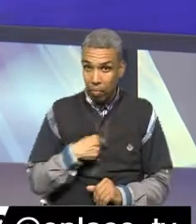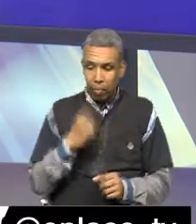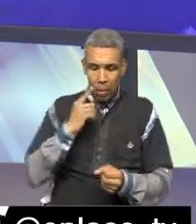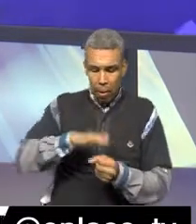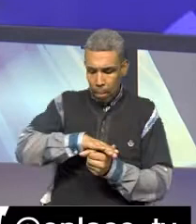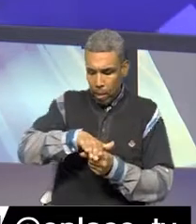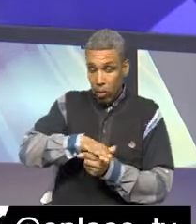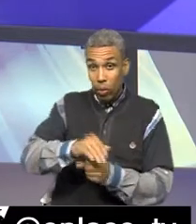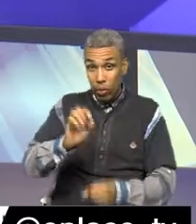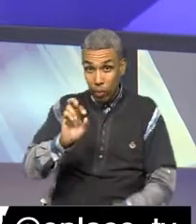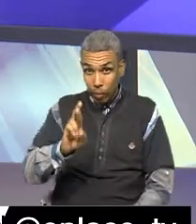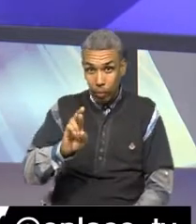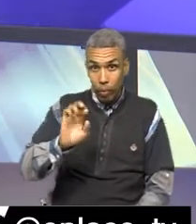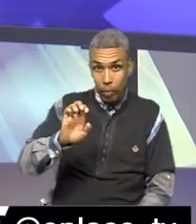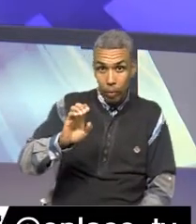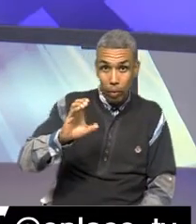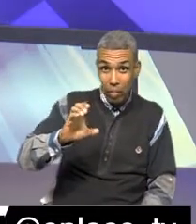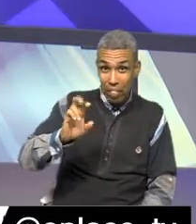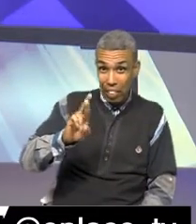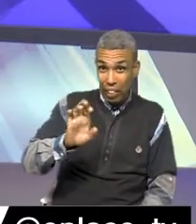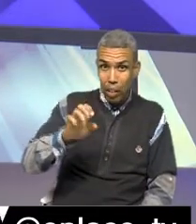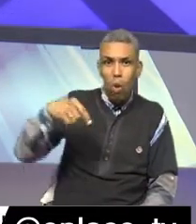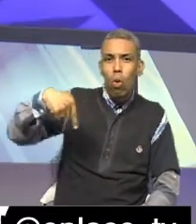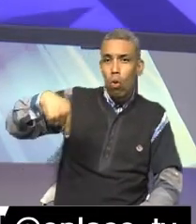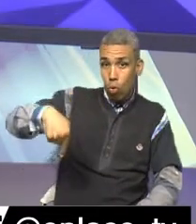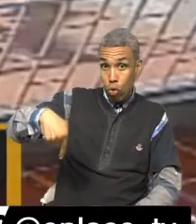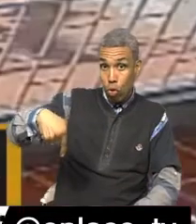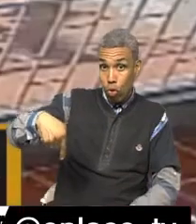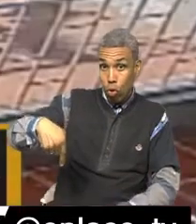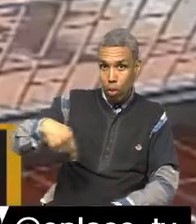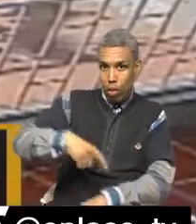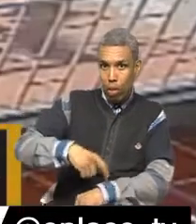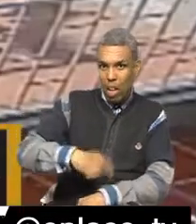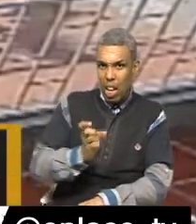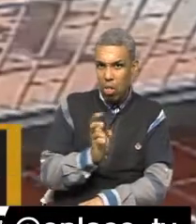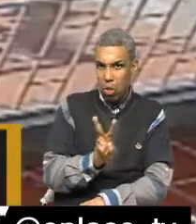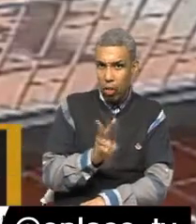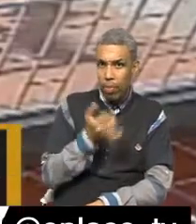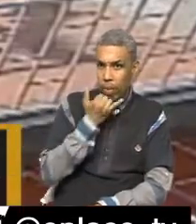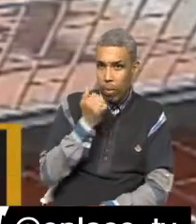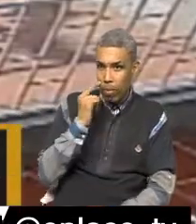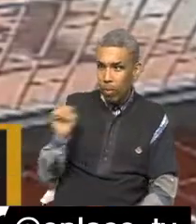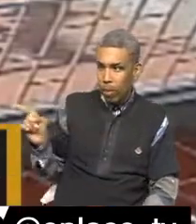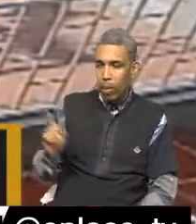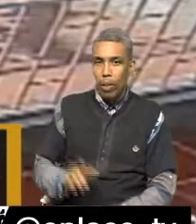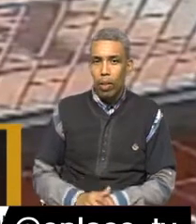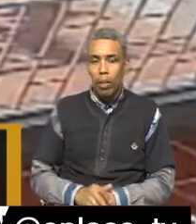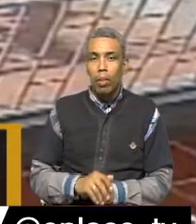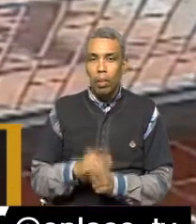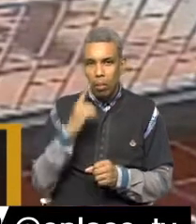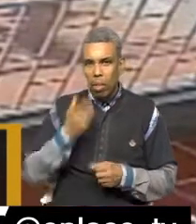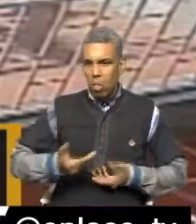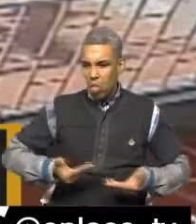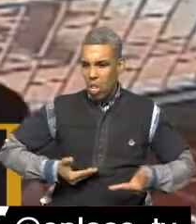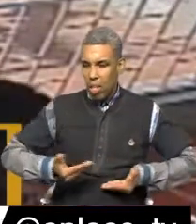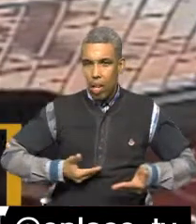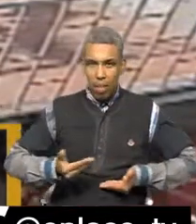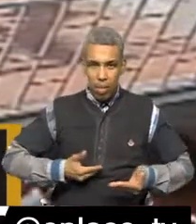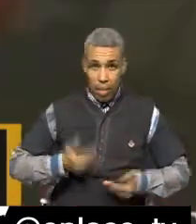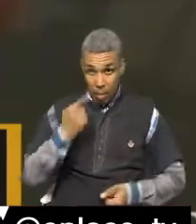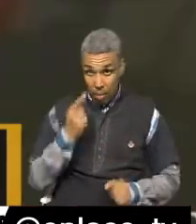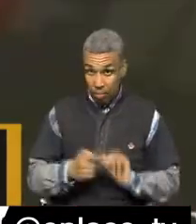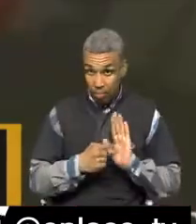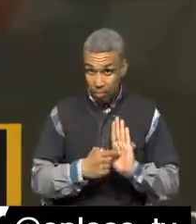en hechos ocurridos al mediodía de este martes. La delincuencia no da tregua. Este es el momento en el que este sujeto llega a